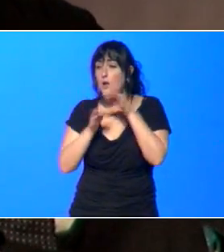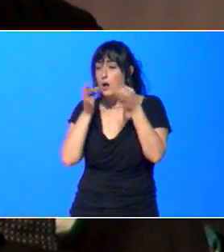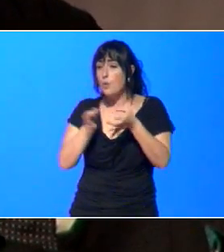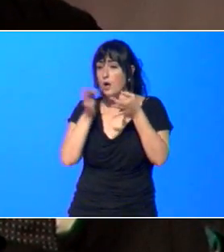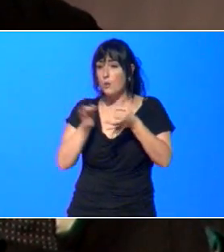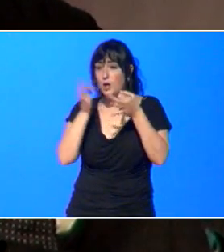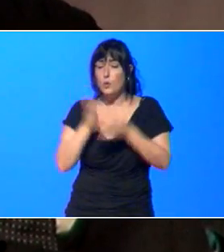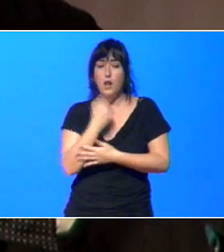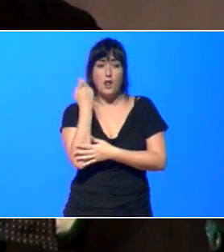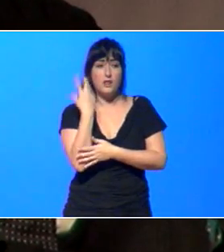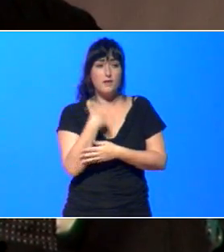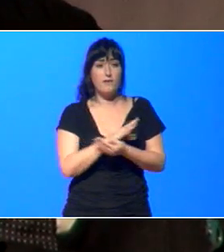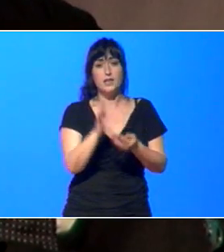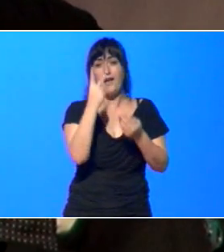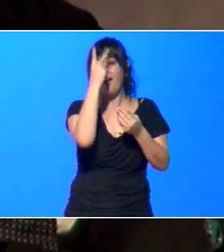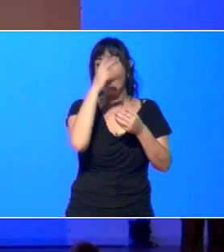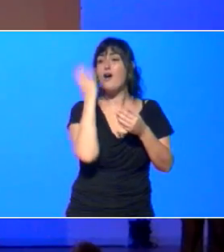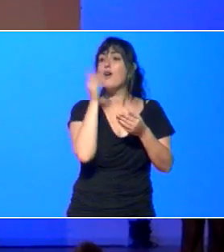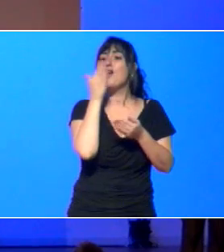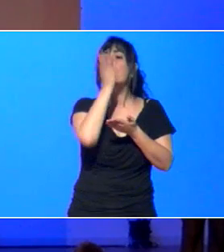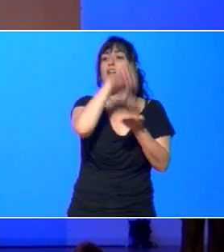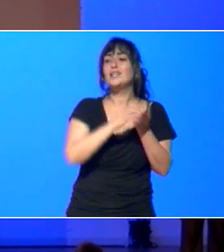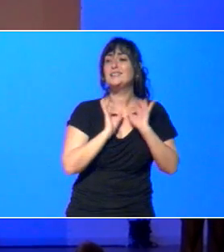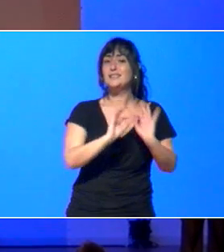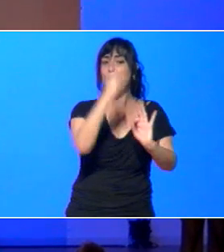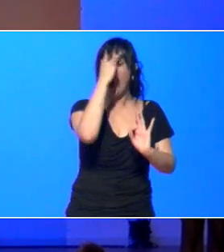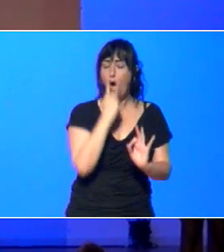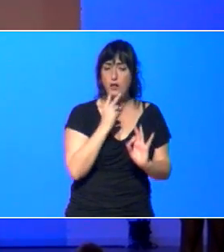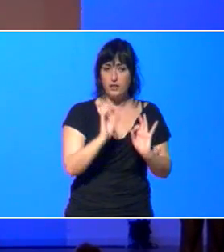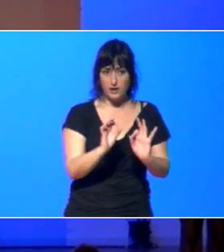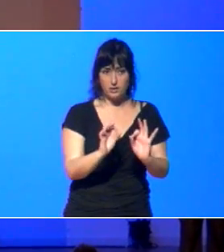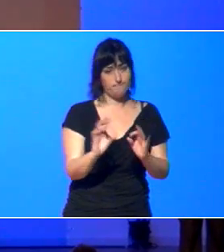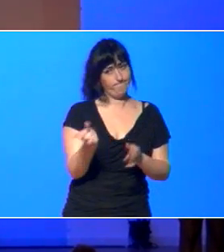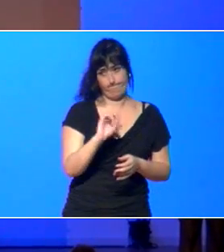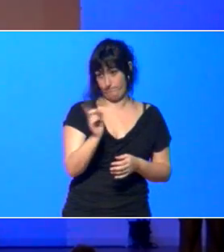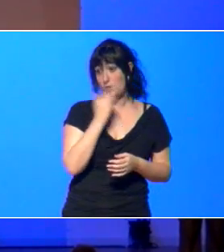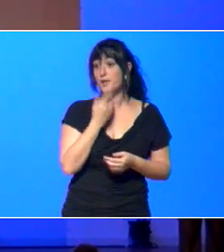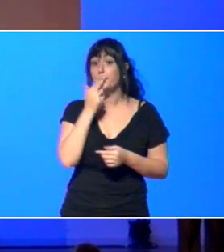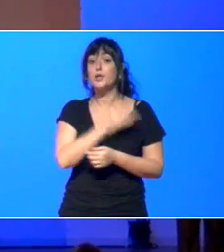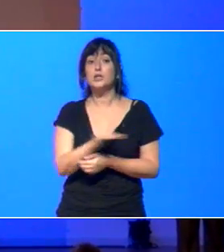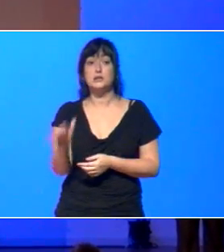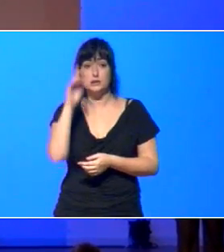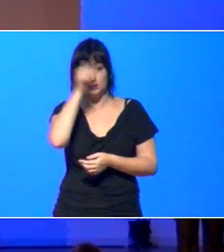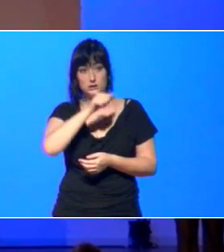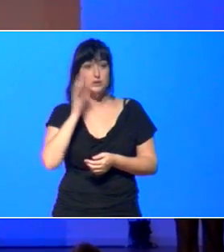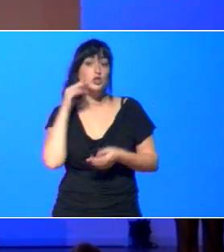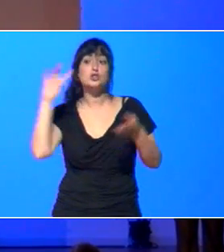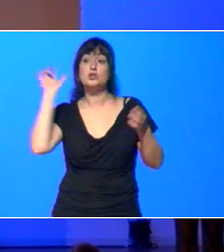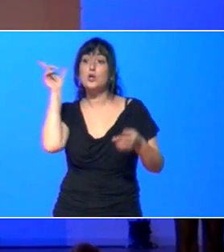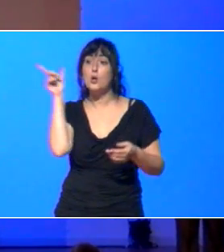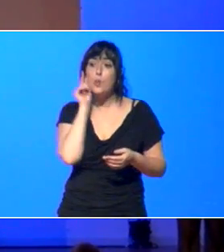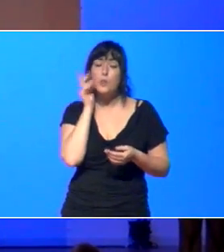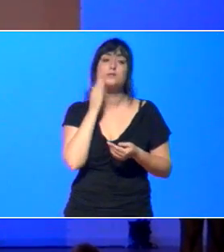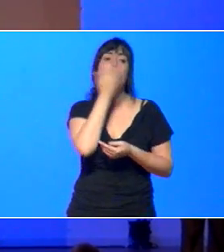colegios segregados de la ONCE, que también es una forma de segregación, que los niños sordos no tengan que ir siempre a colegios de niños